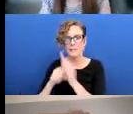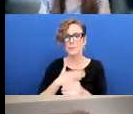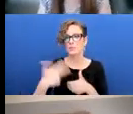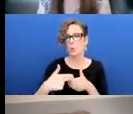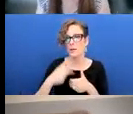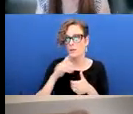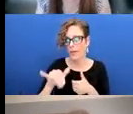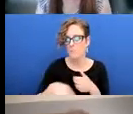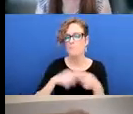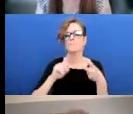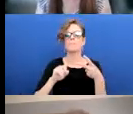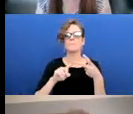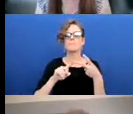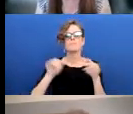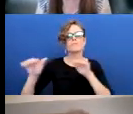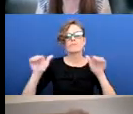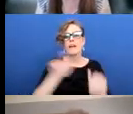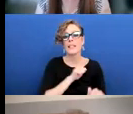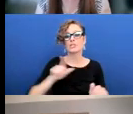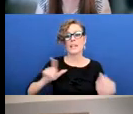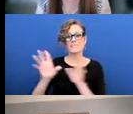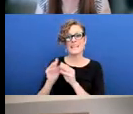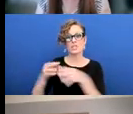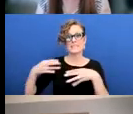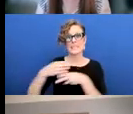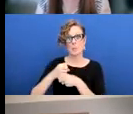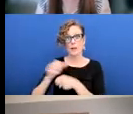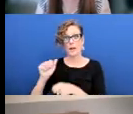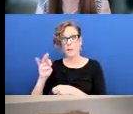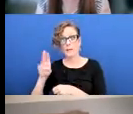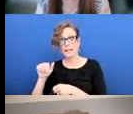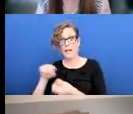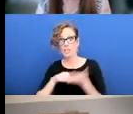de maneras en que pueden participar en actividades.